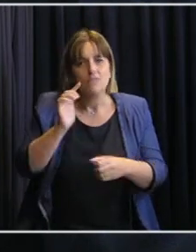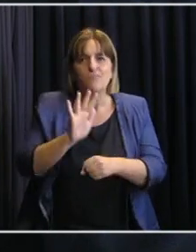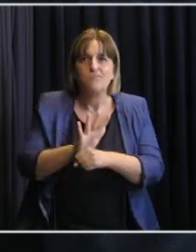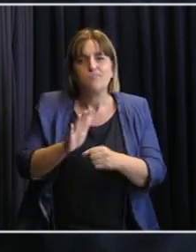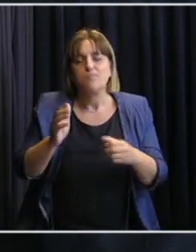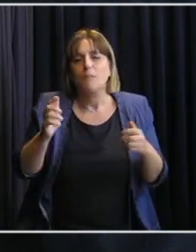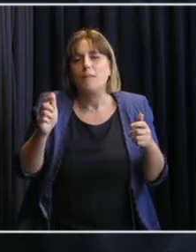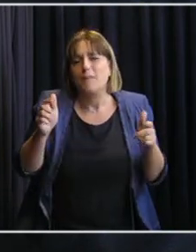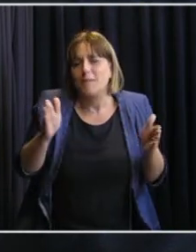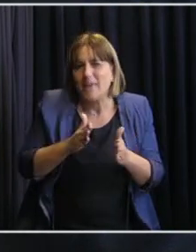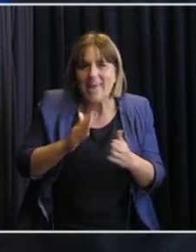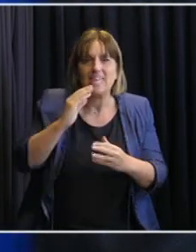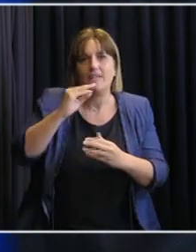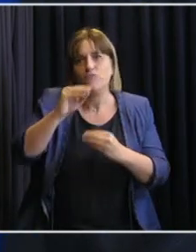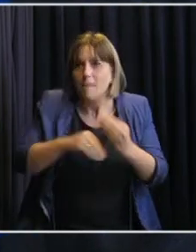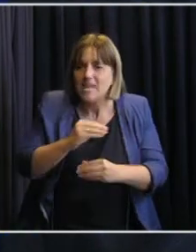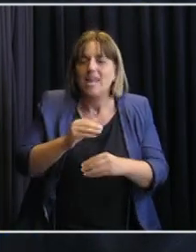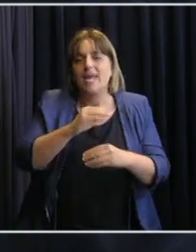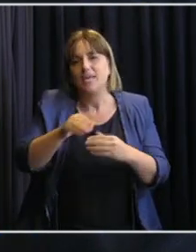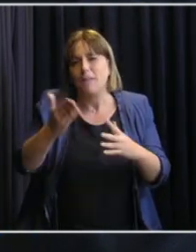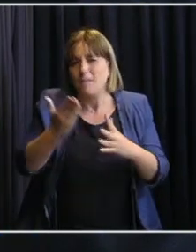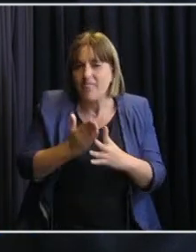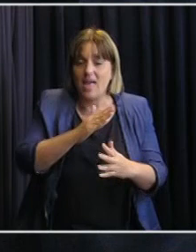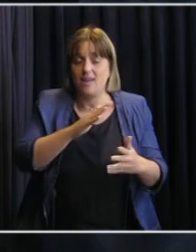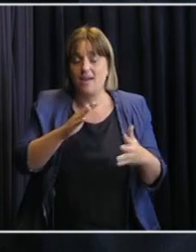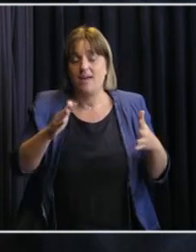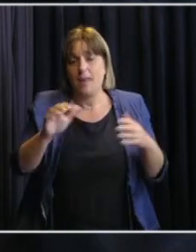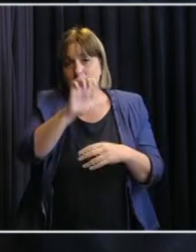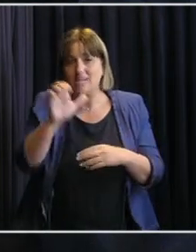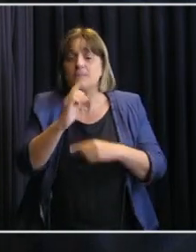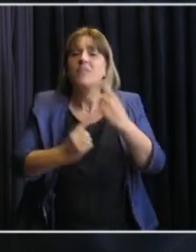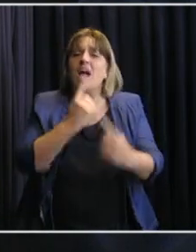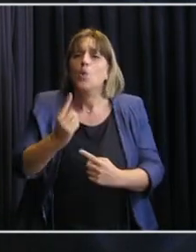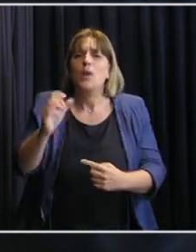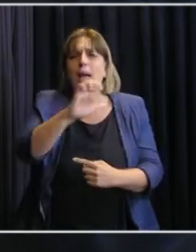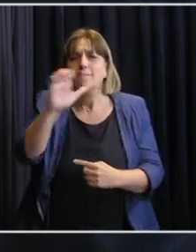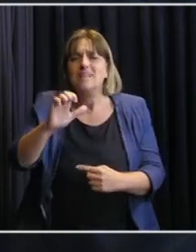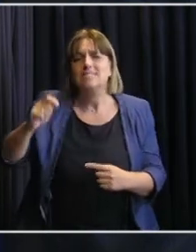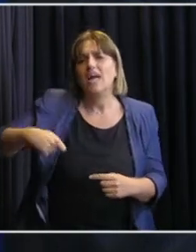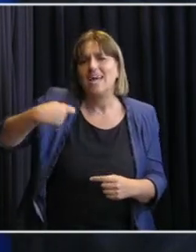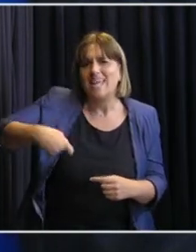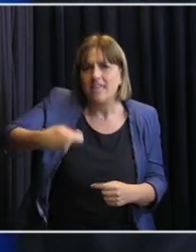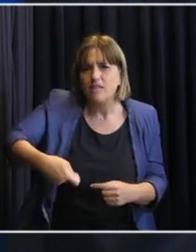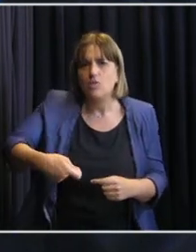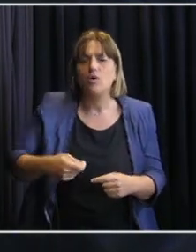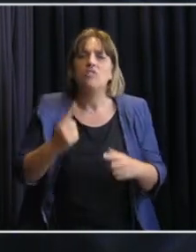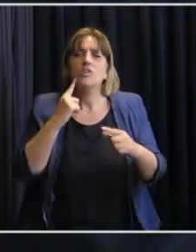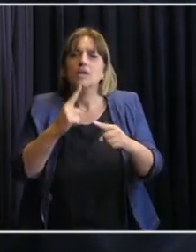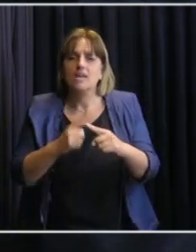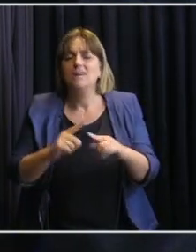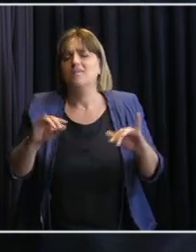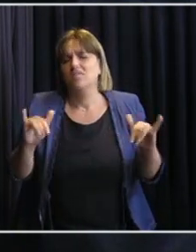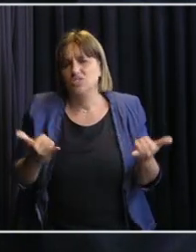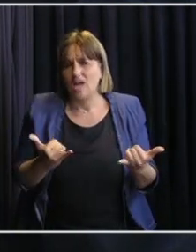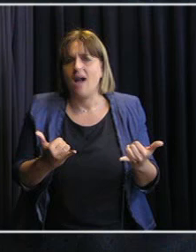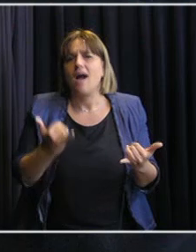medianas. En lo que se refiere a las empresas que reciben crédito a través de que se ha